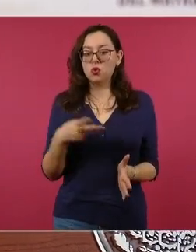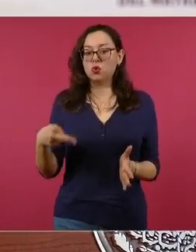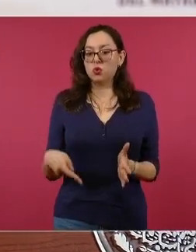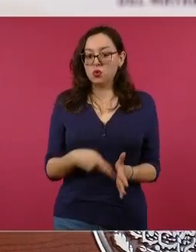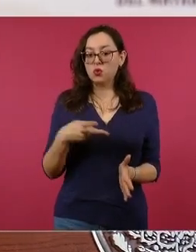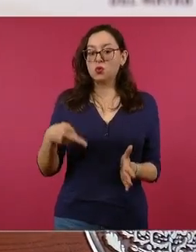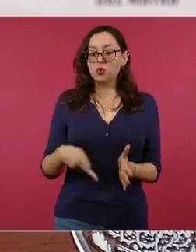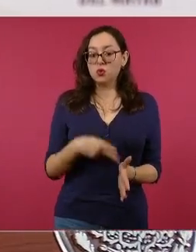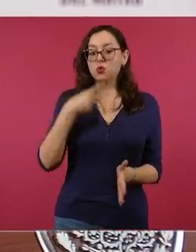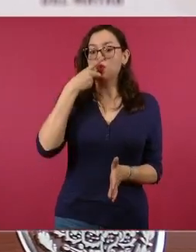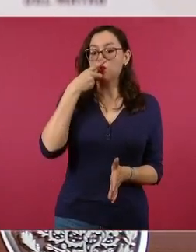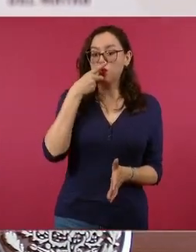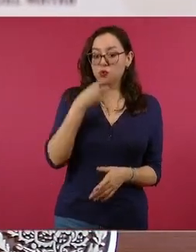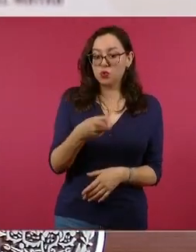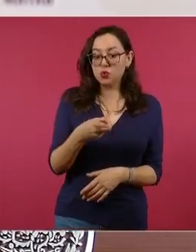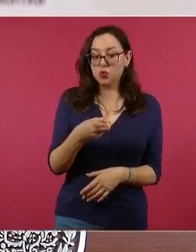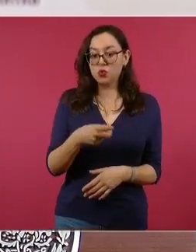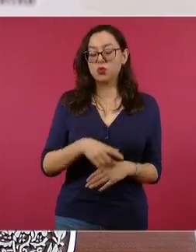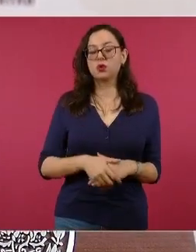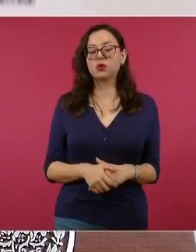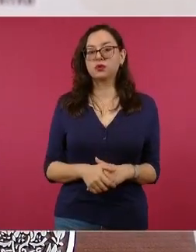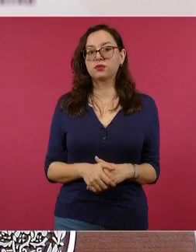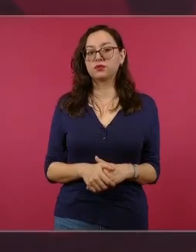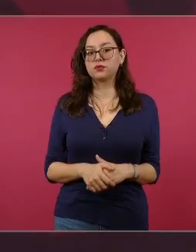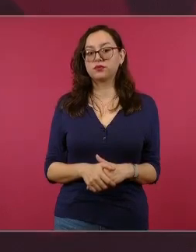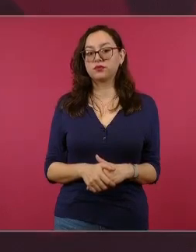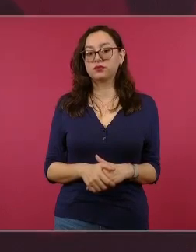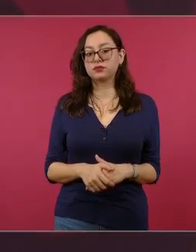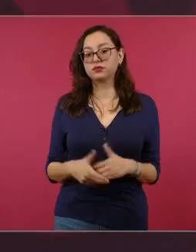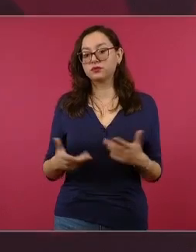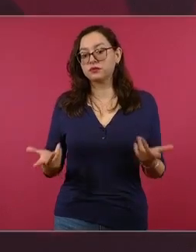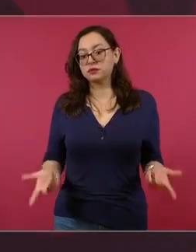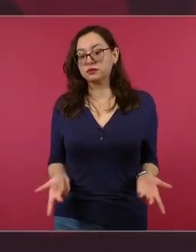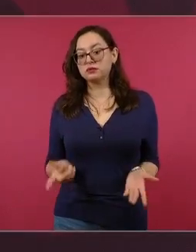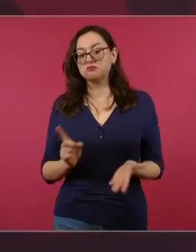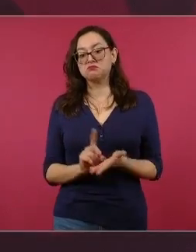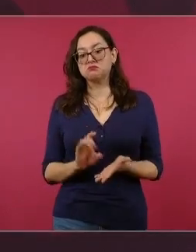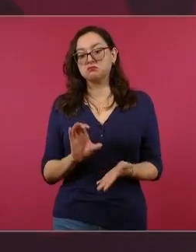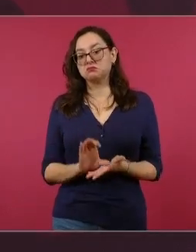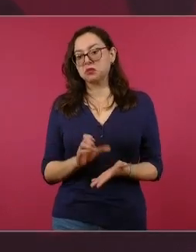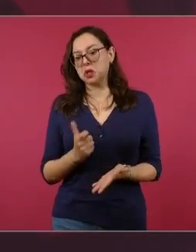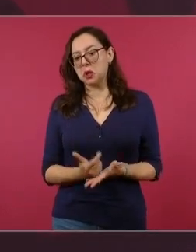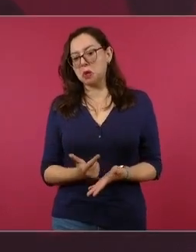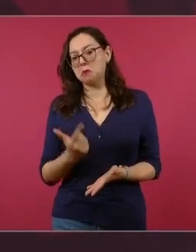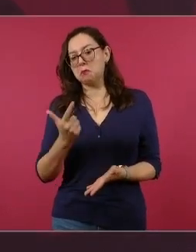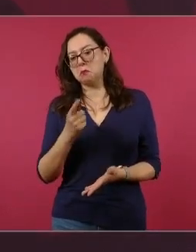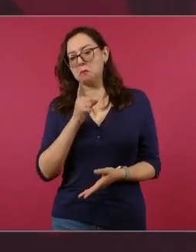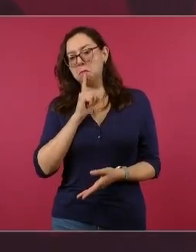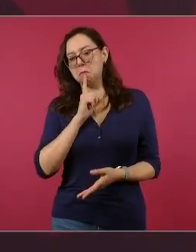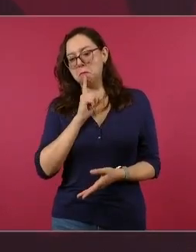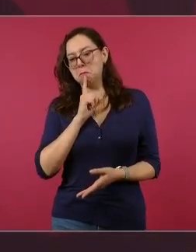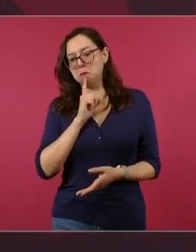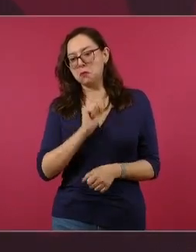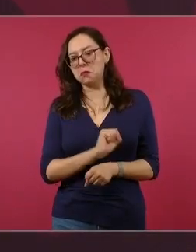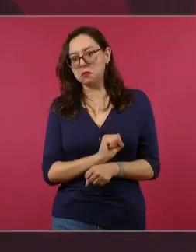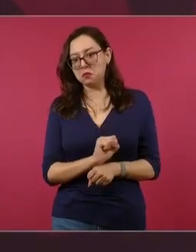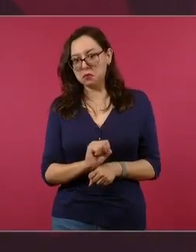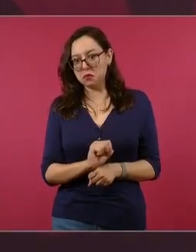hay discapacidades, vamos a decir, no graves, leves, que si se